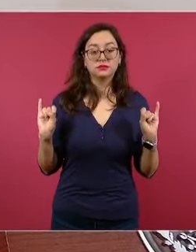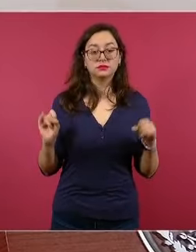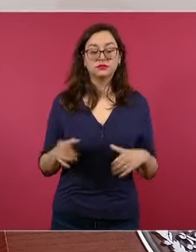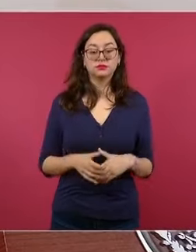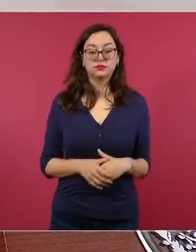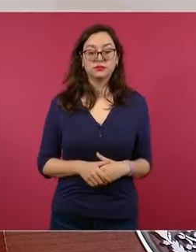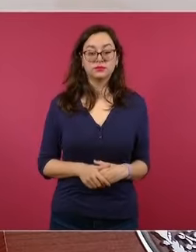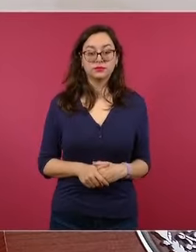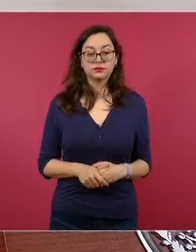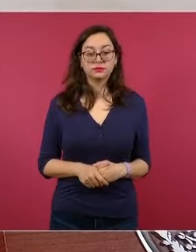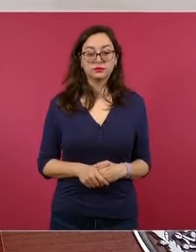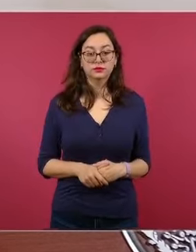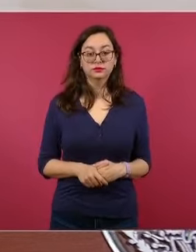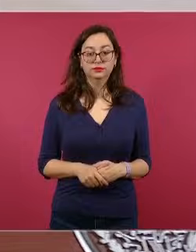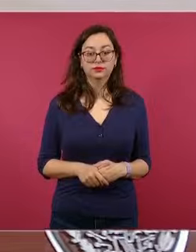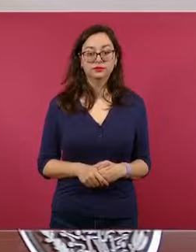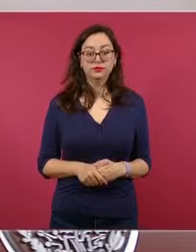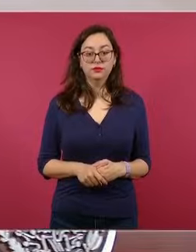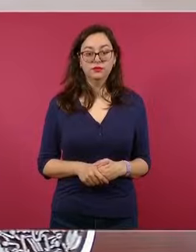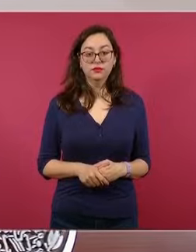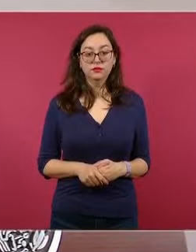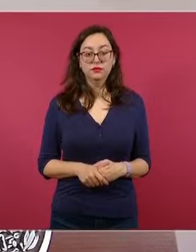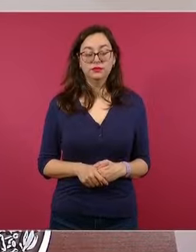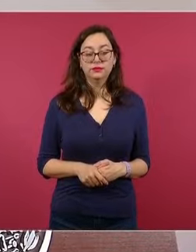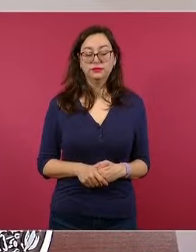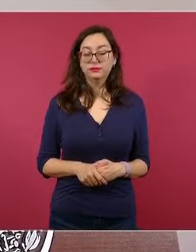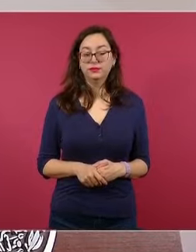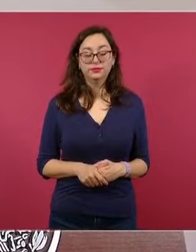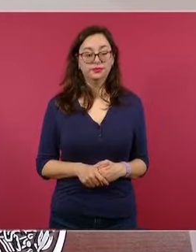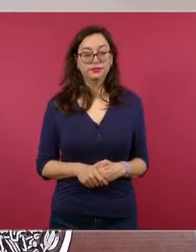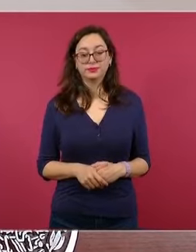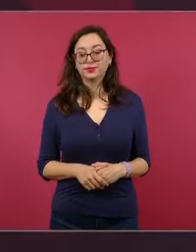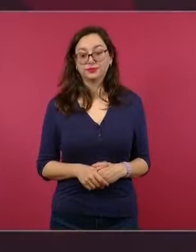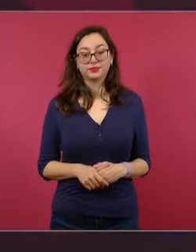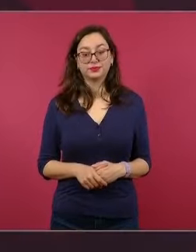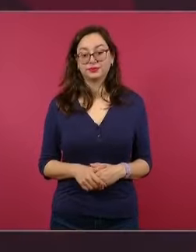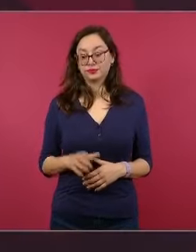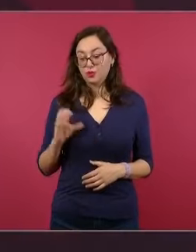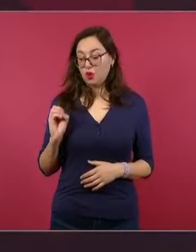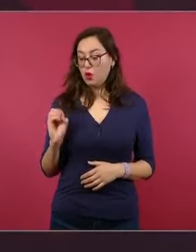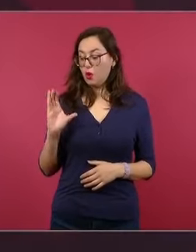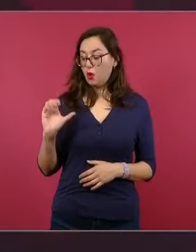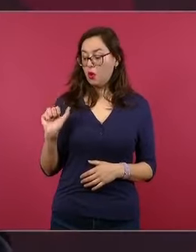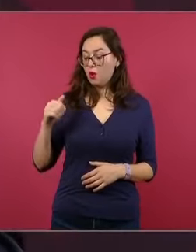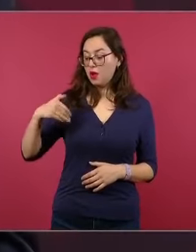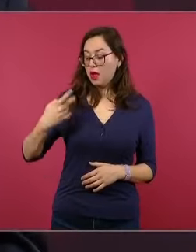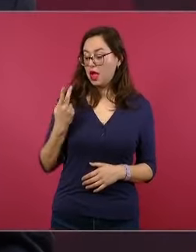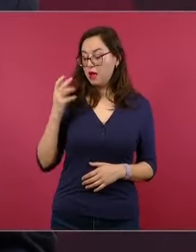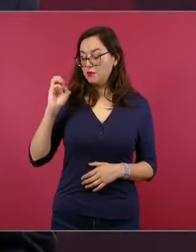independientes los moderados no son más que decía o campo